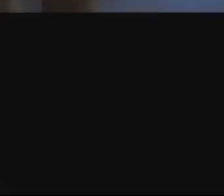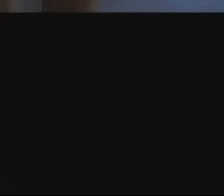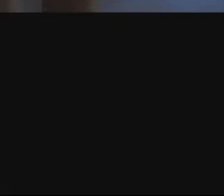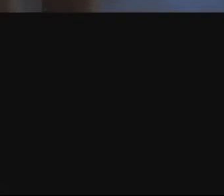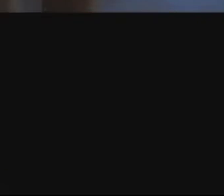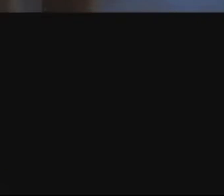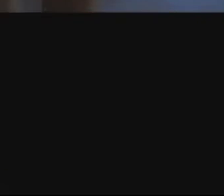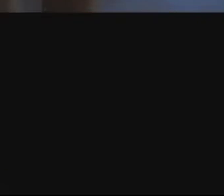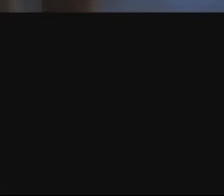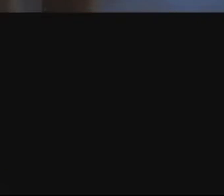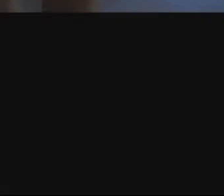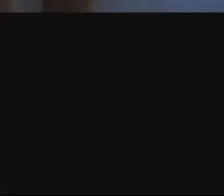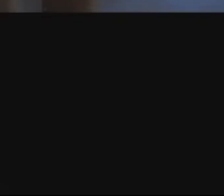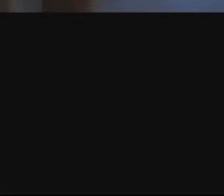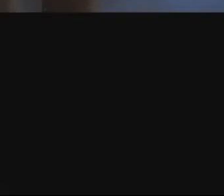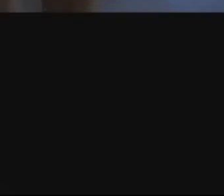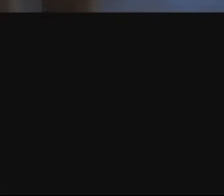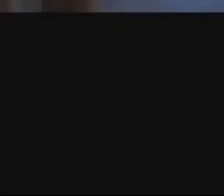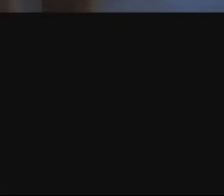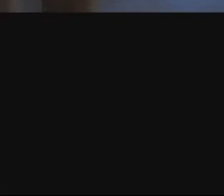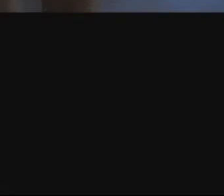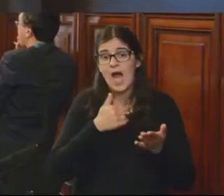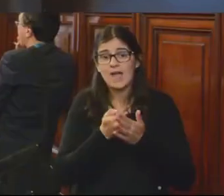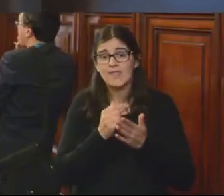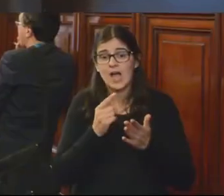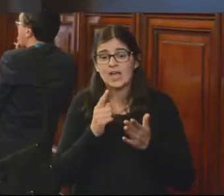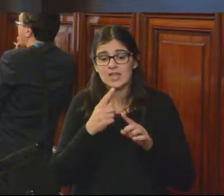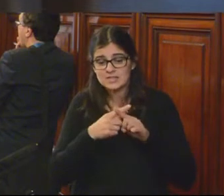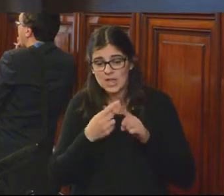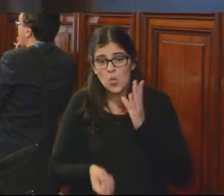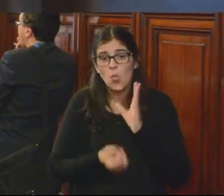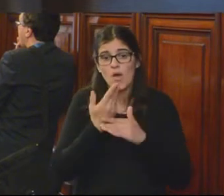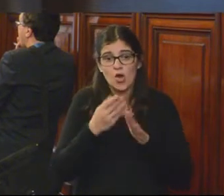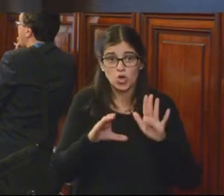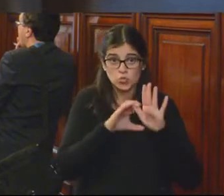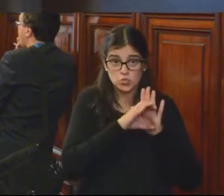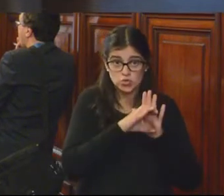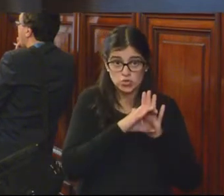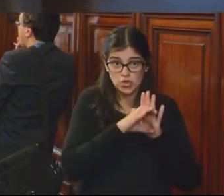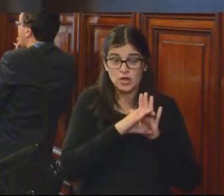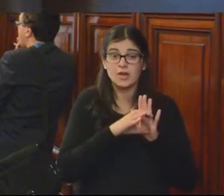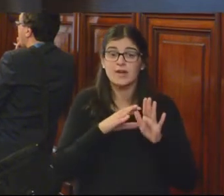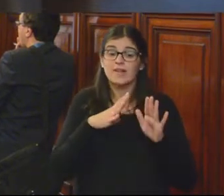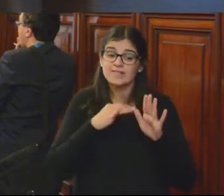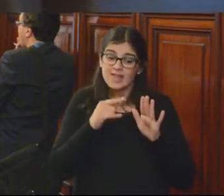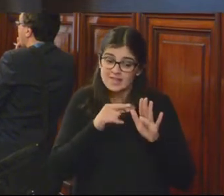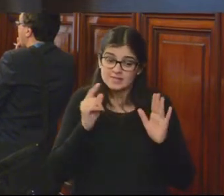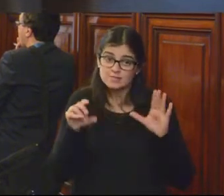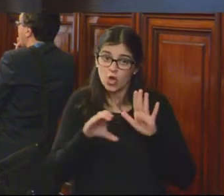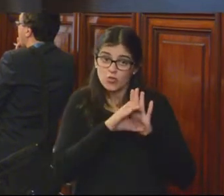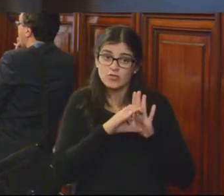Bolivariana de Venezuela sigue vigente hasta tanto no exista una nueva Constitución. Sin embargo, de los actos de la Asamblea Nacional Constituyente son